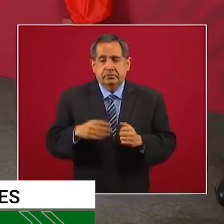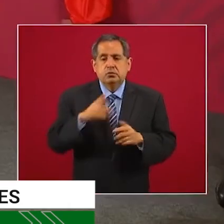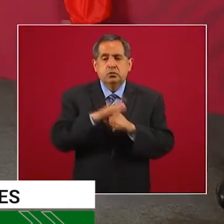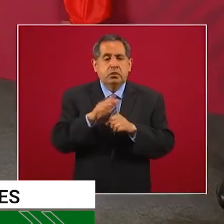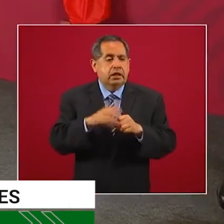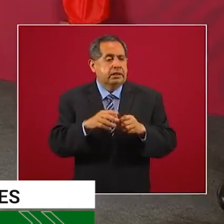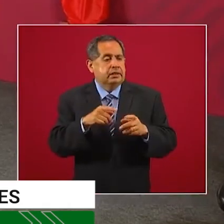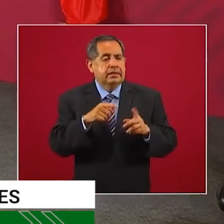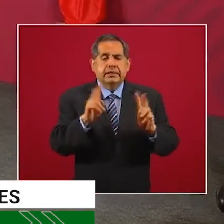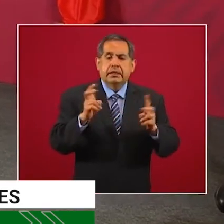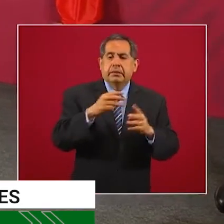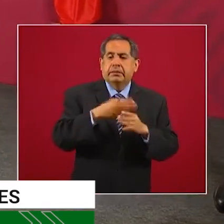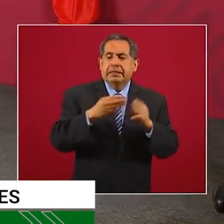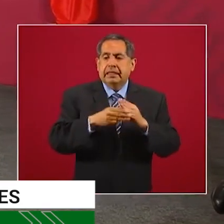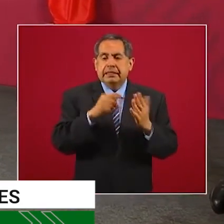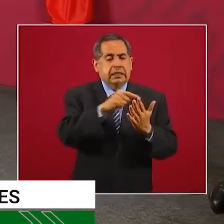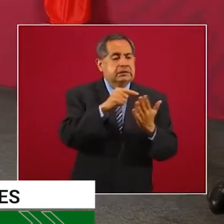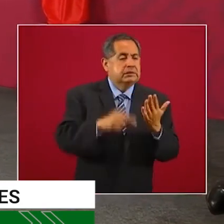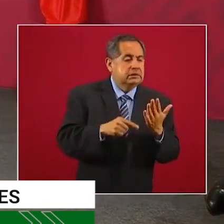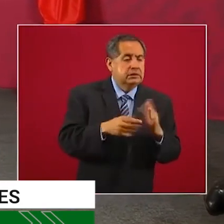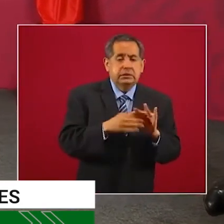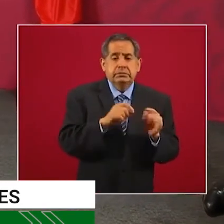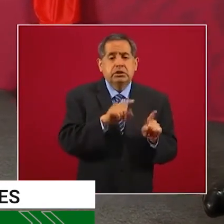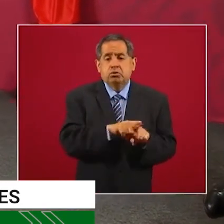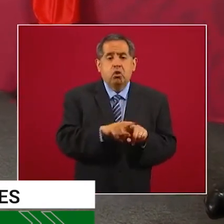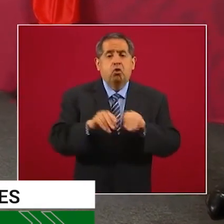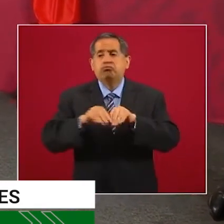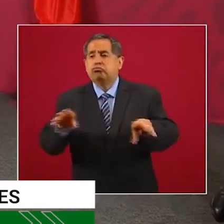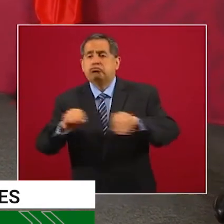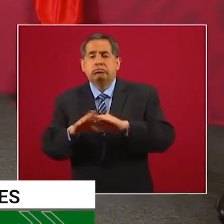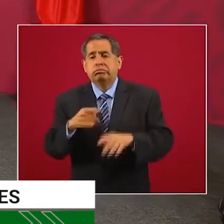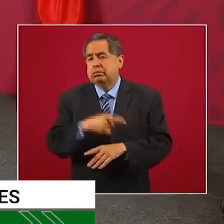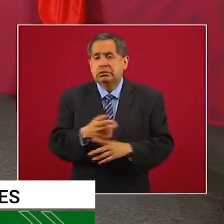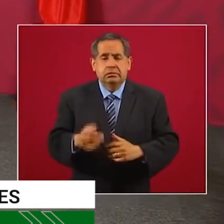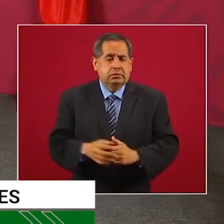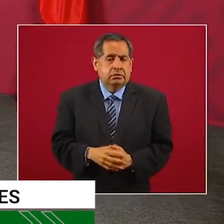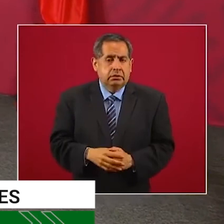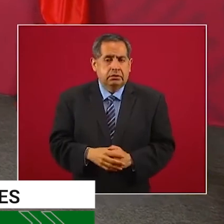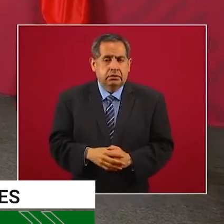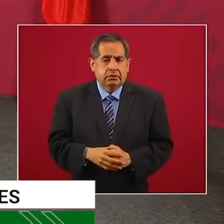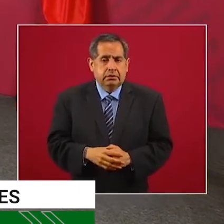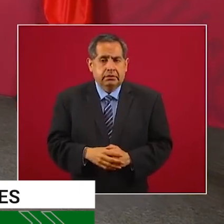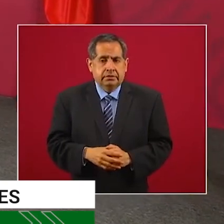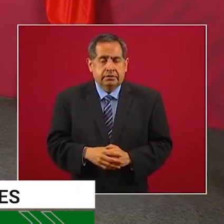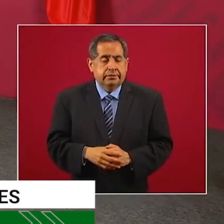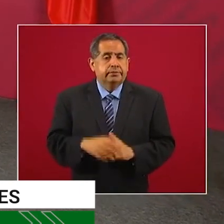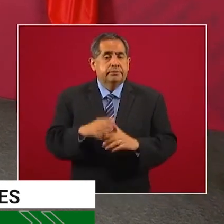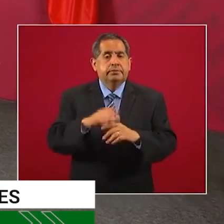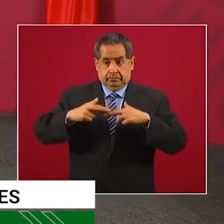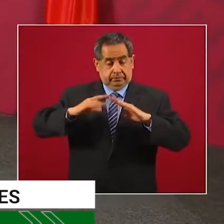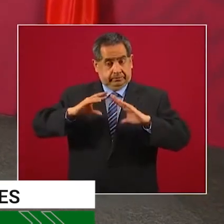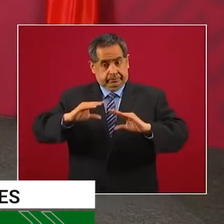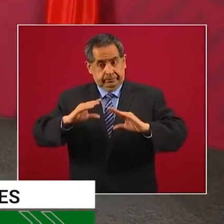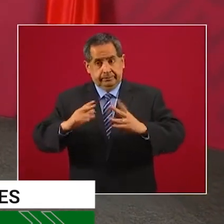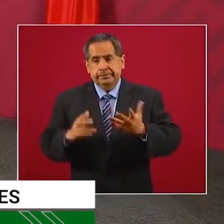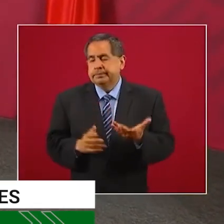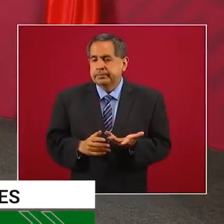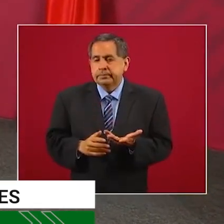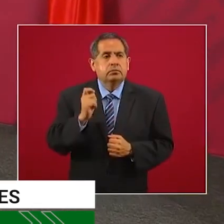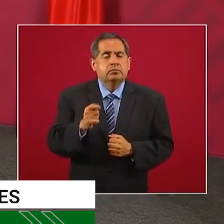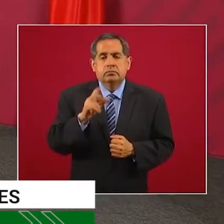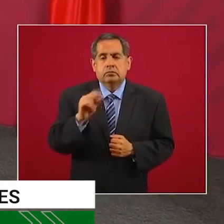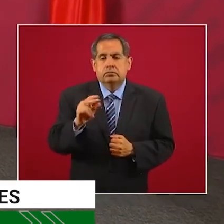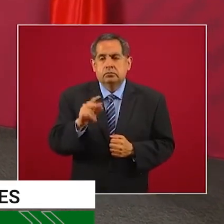serán maestros y no conductores o actores quienes den las clases a través de los canales de televisión. Acerca de los maestros, no